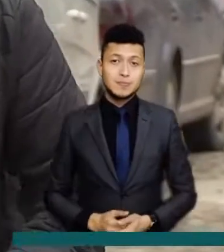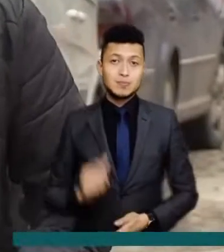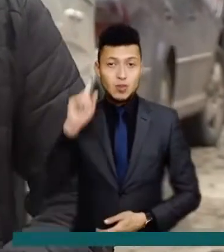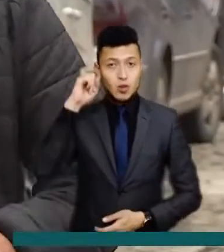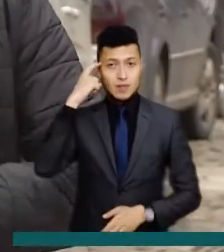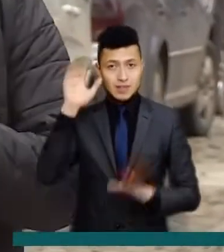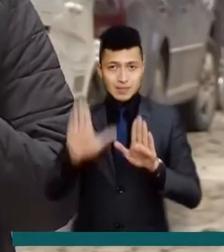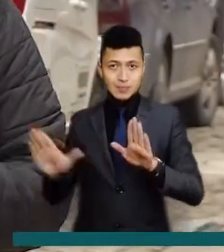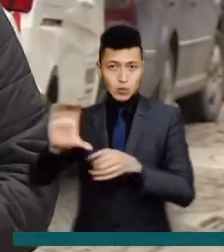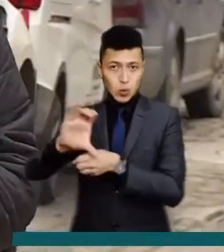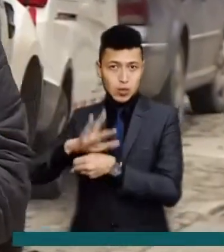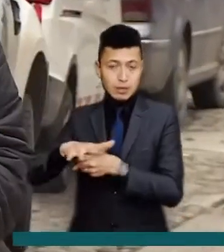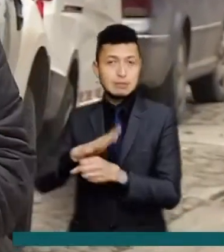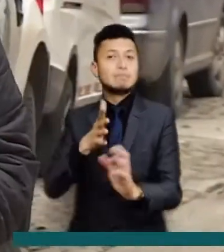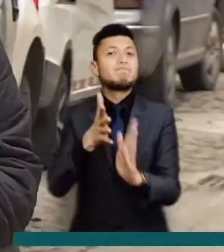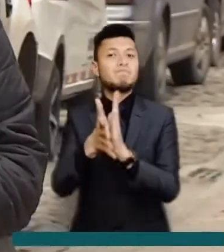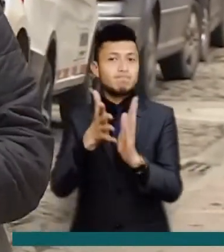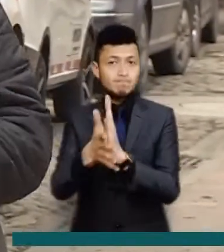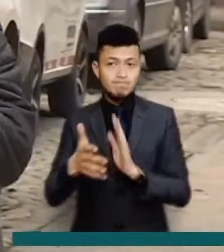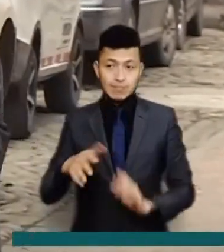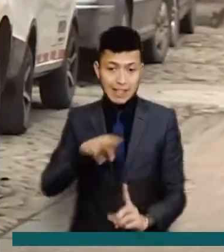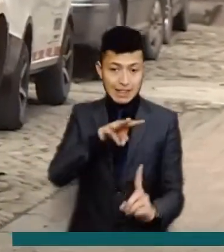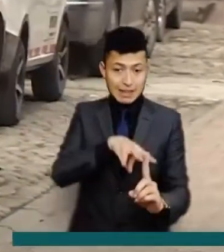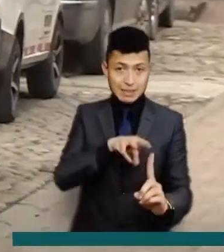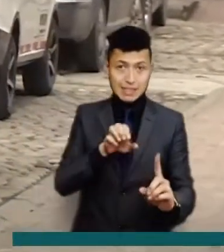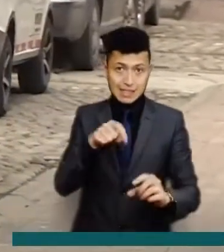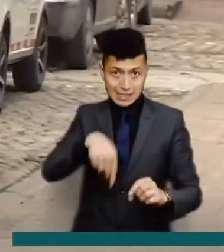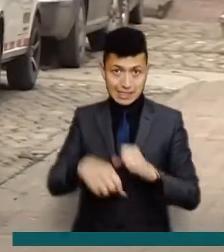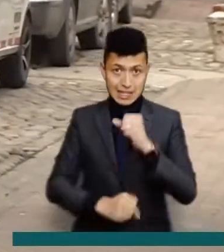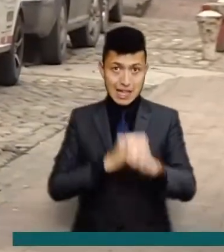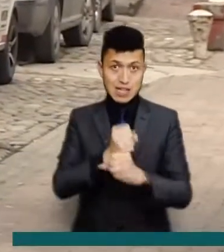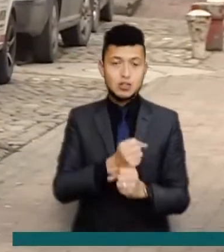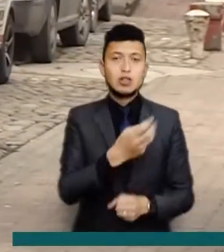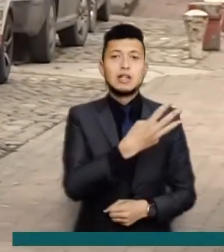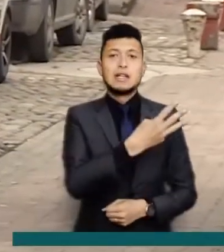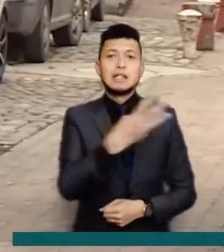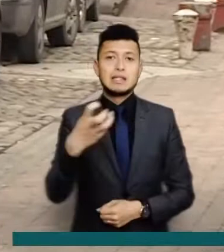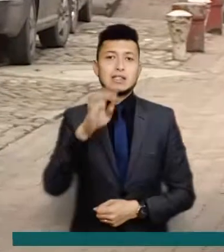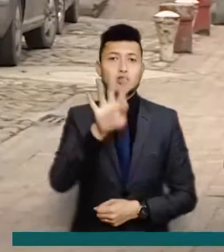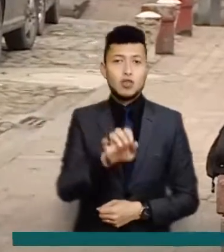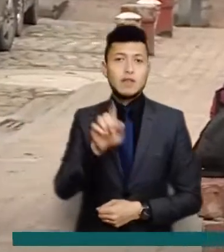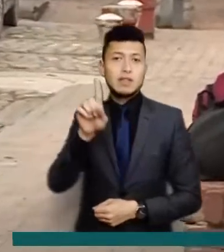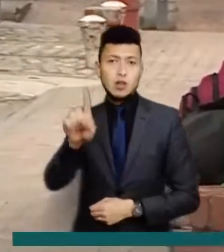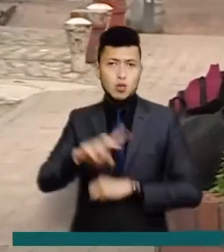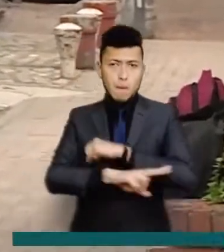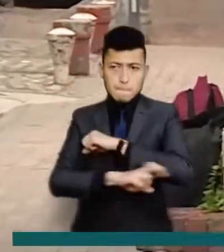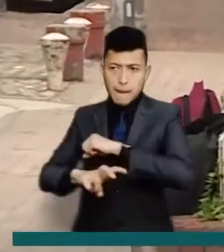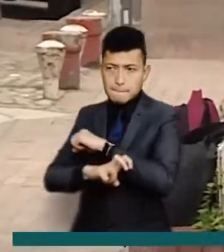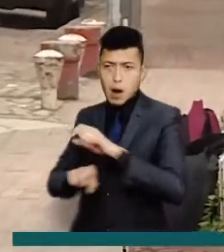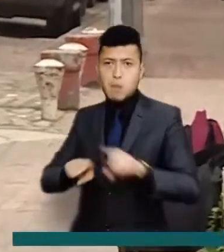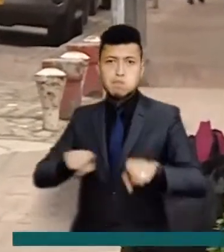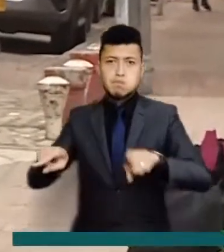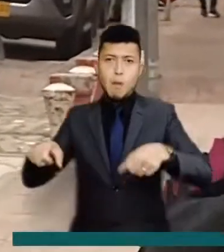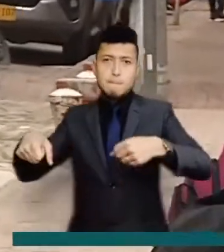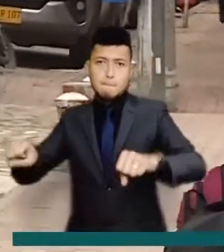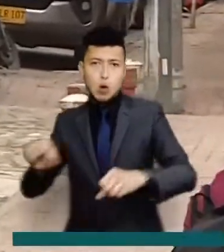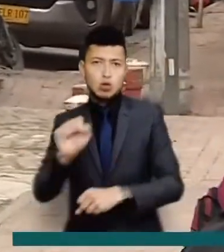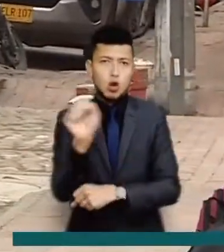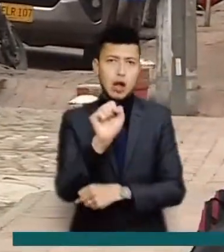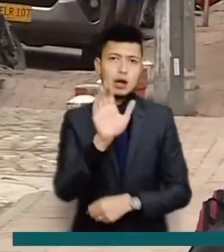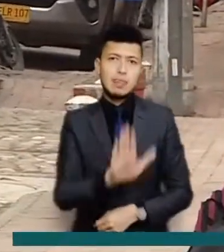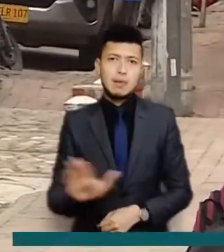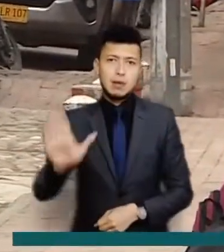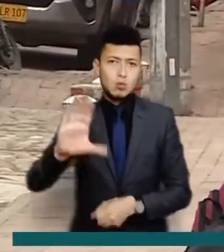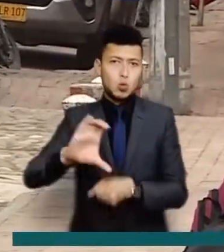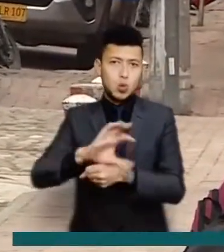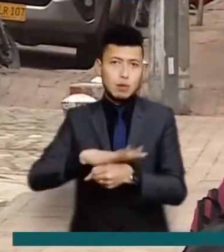gobernación de Cundinamarca, durante el primer trimestre del año se han registrado 391 hurtos a automóviles y motocicletas en el